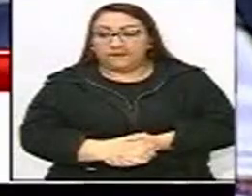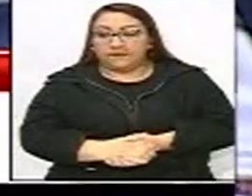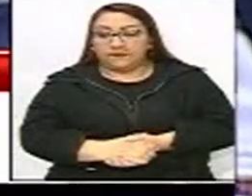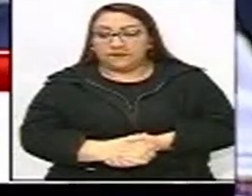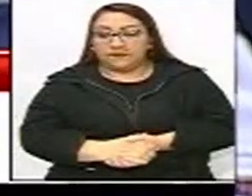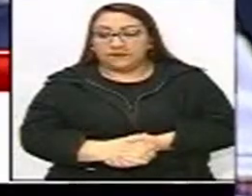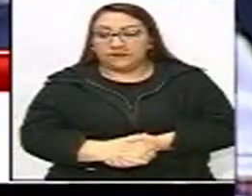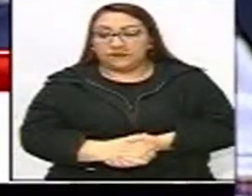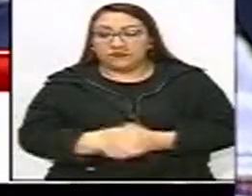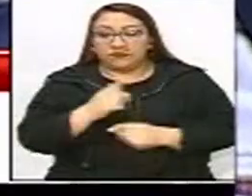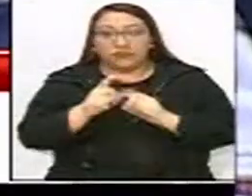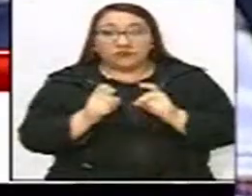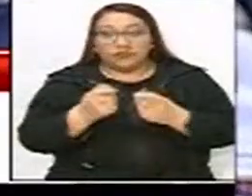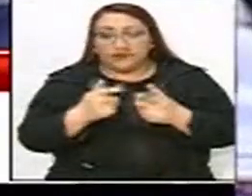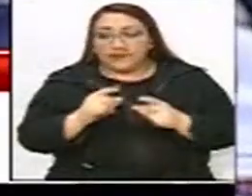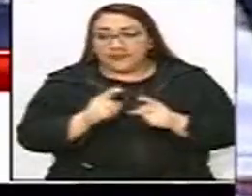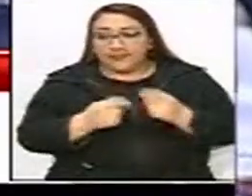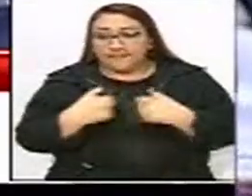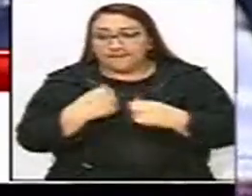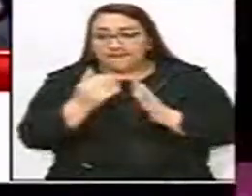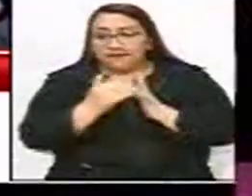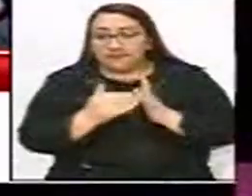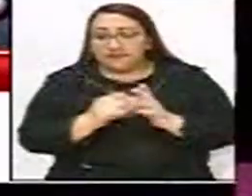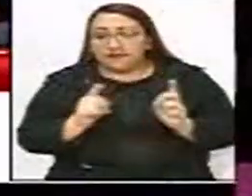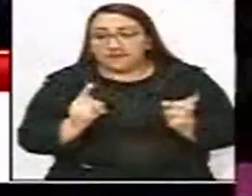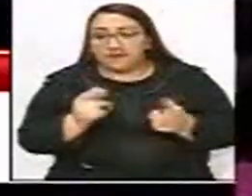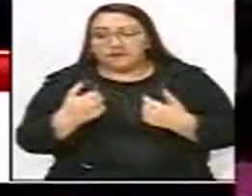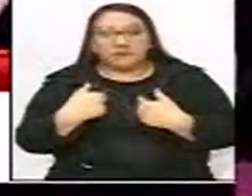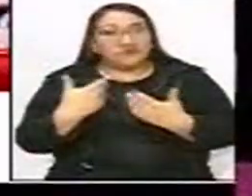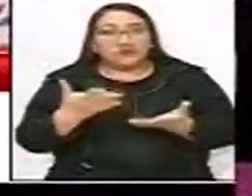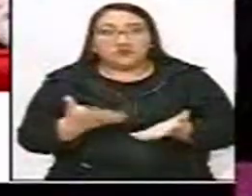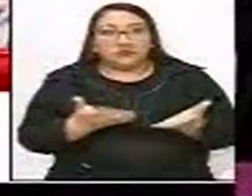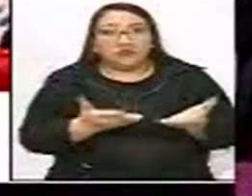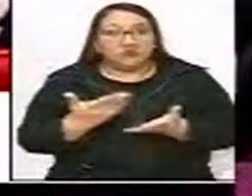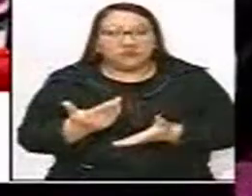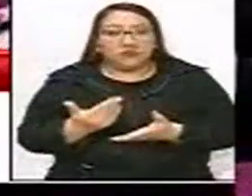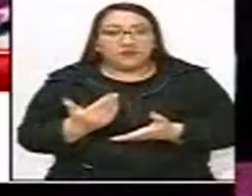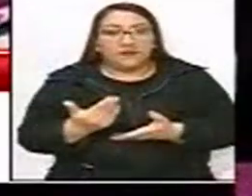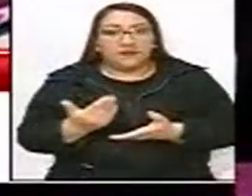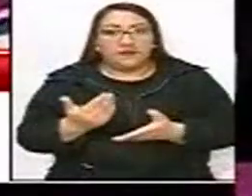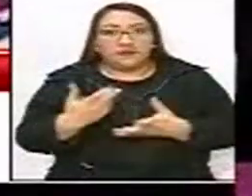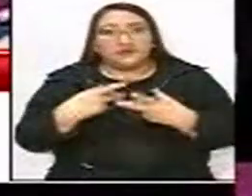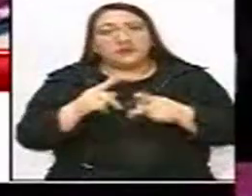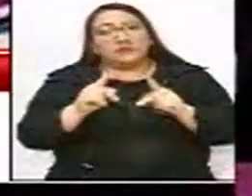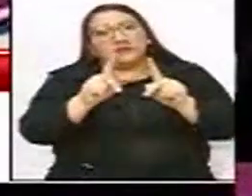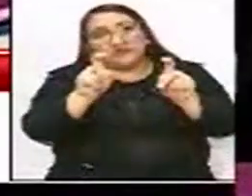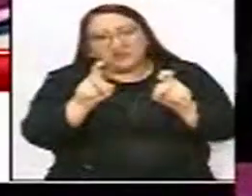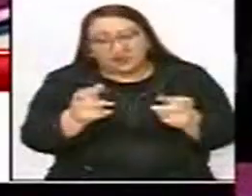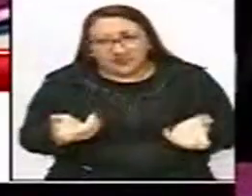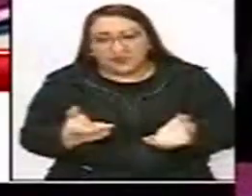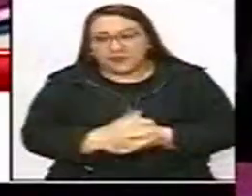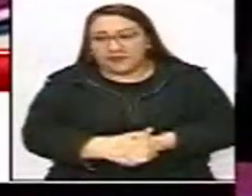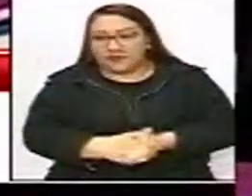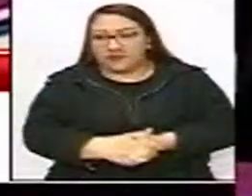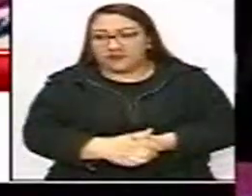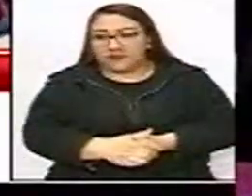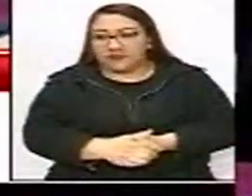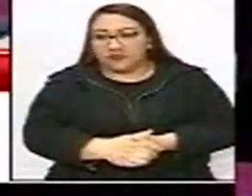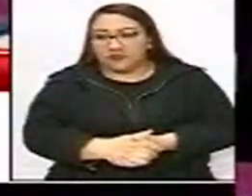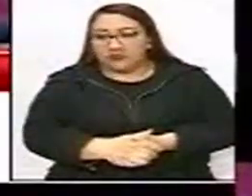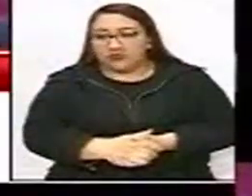poder liberarlo. Me imagino que usted tiene una agenda, pero no se le puede invitar y no permitir preguntas, señor